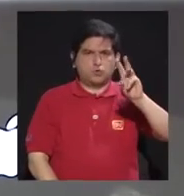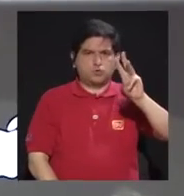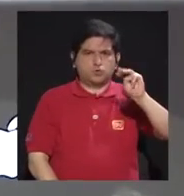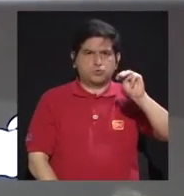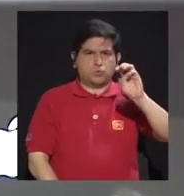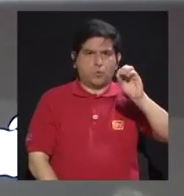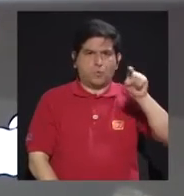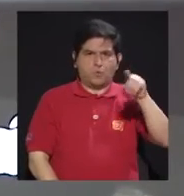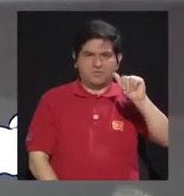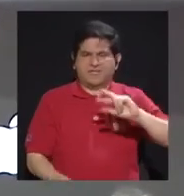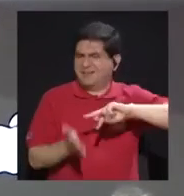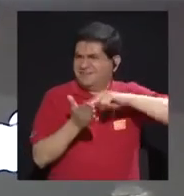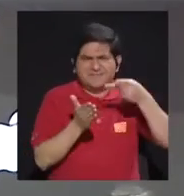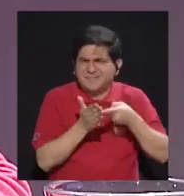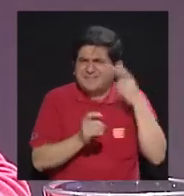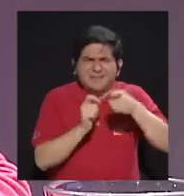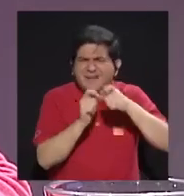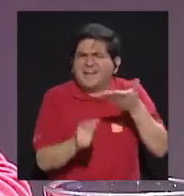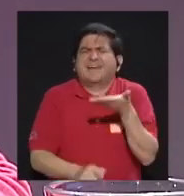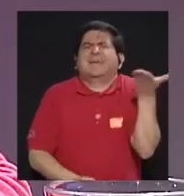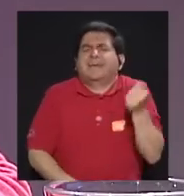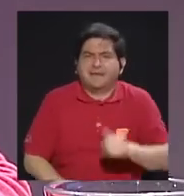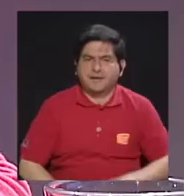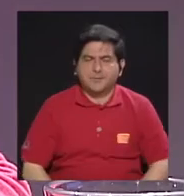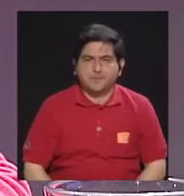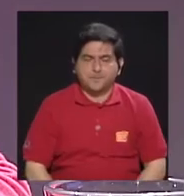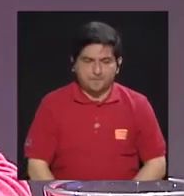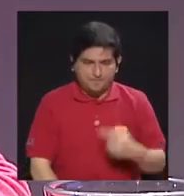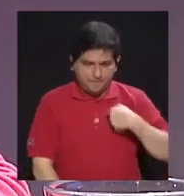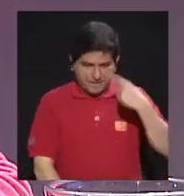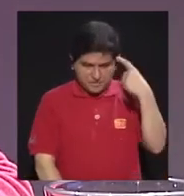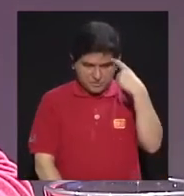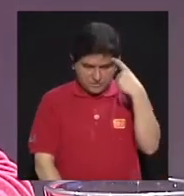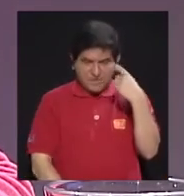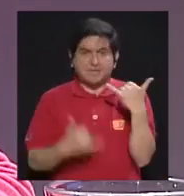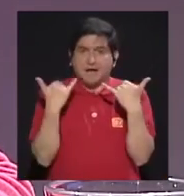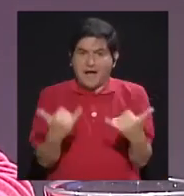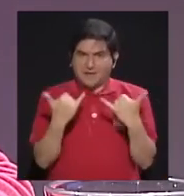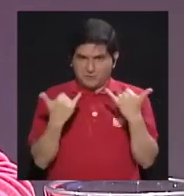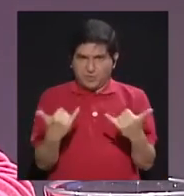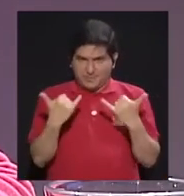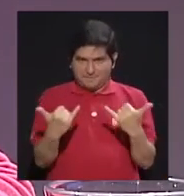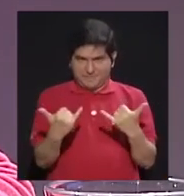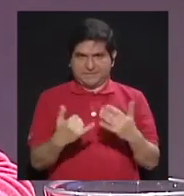ser antisomocista? Yo pienso que a estas alturas yo